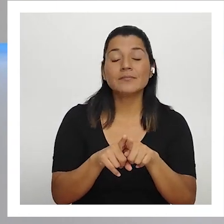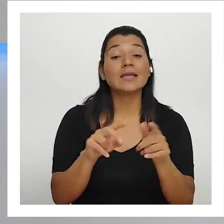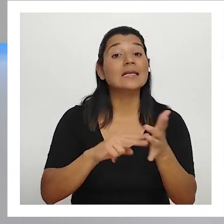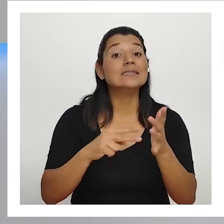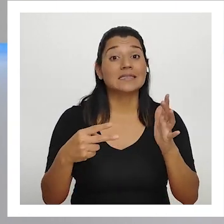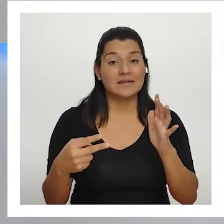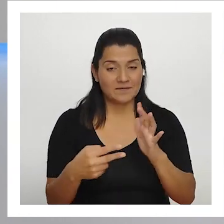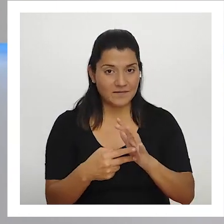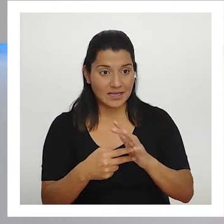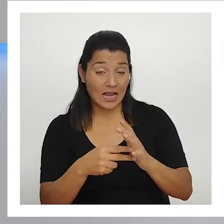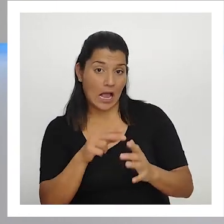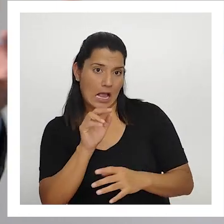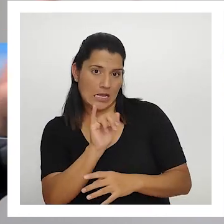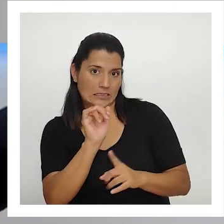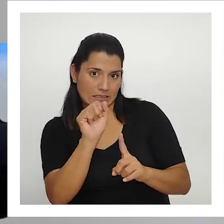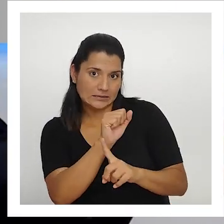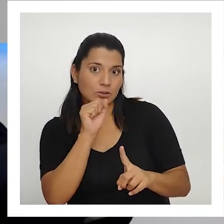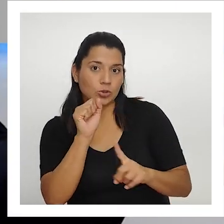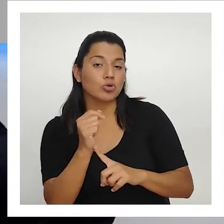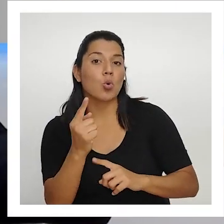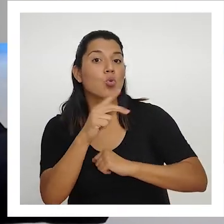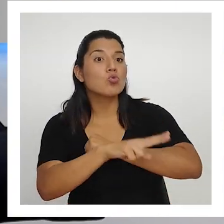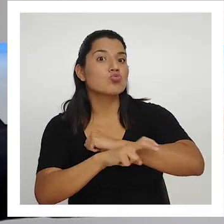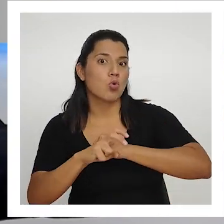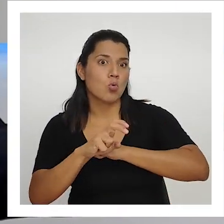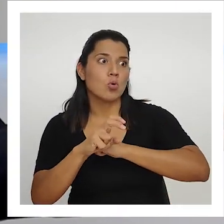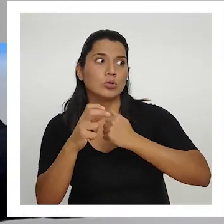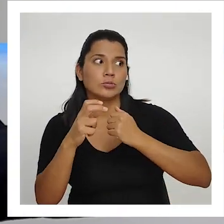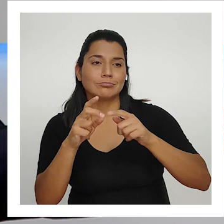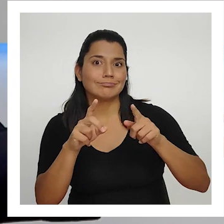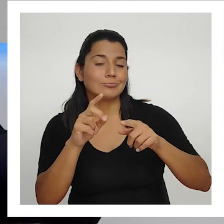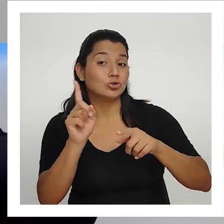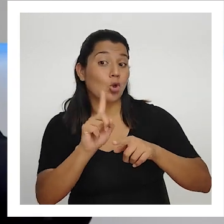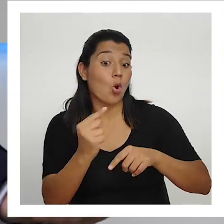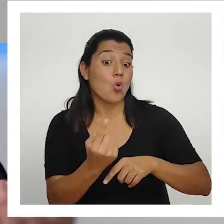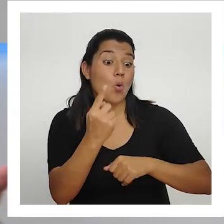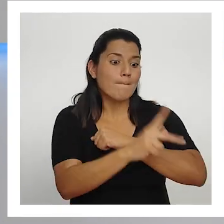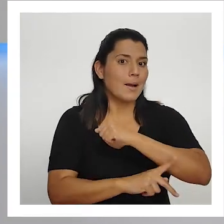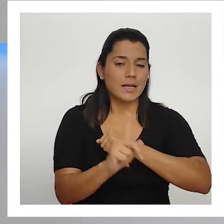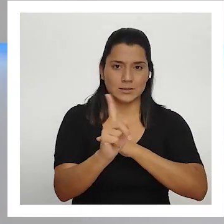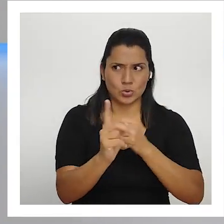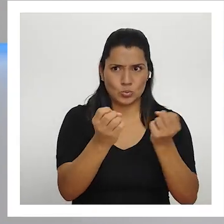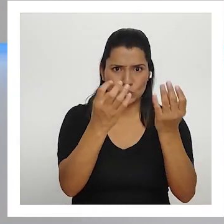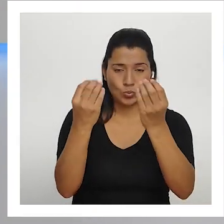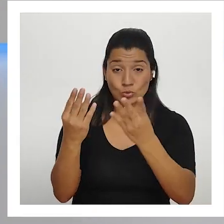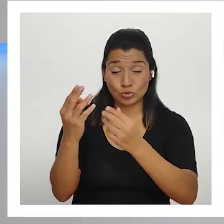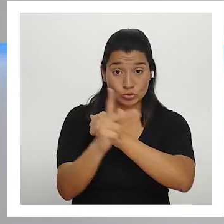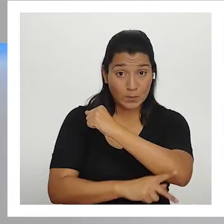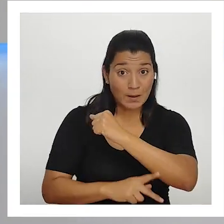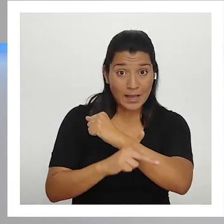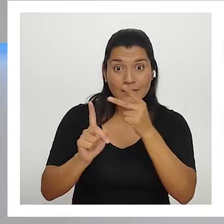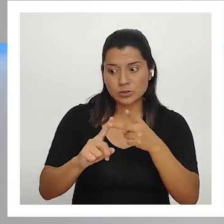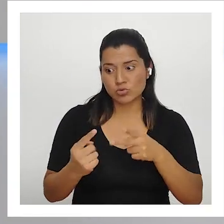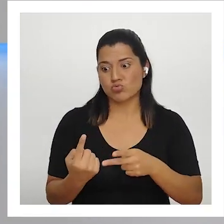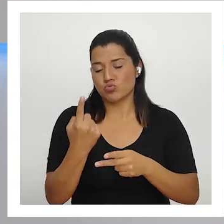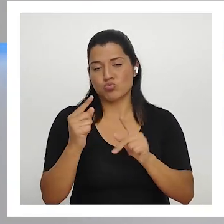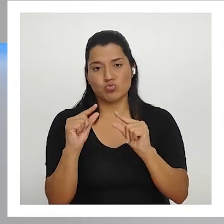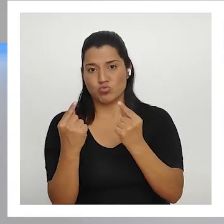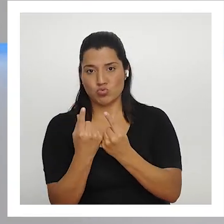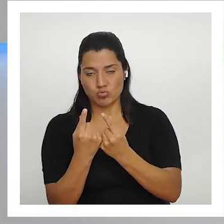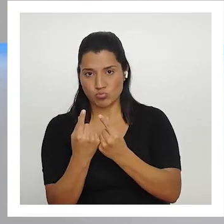personas ofendidas, del tratamiento que hacen eventualmente de búsqueda de empleos y entonces van a desplegar sus acciones precisamente donde puedan canalizar a una